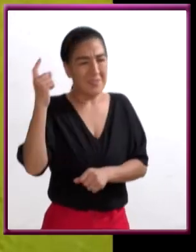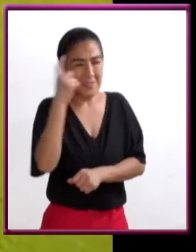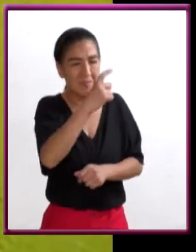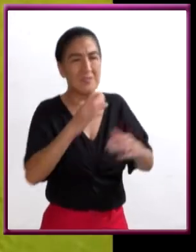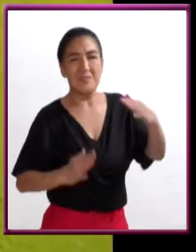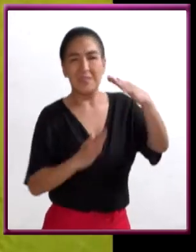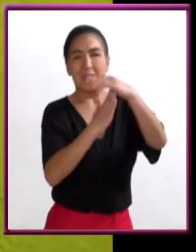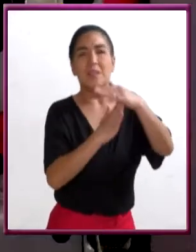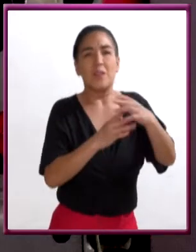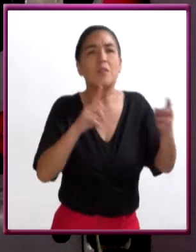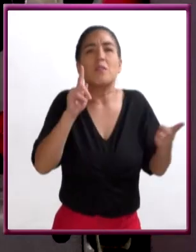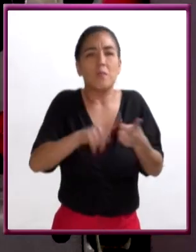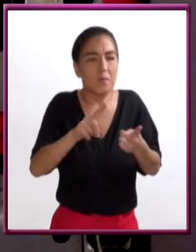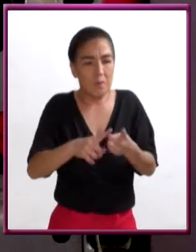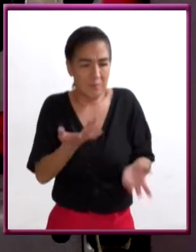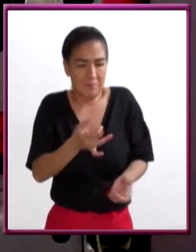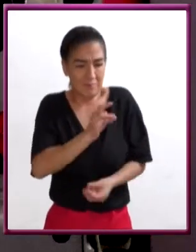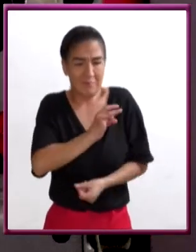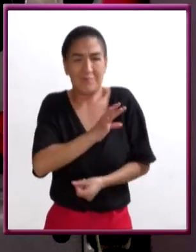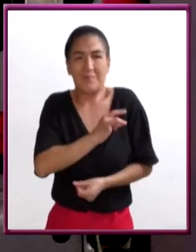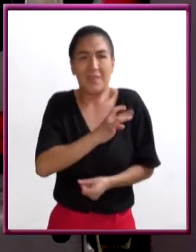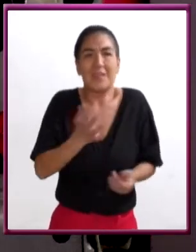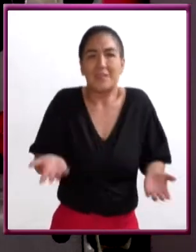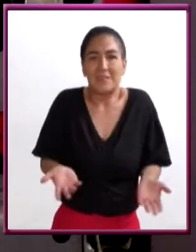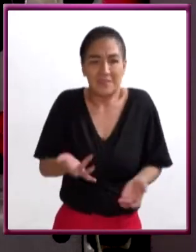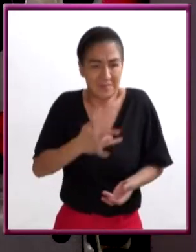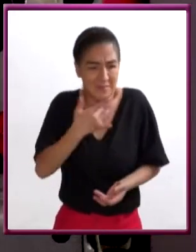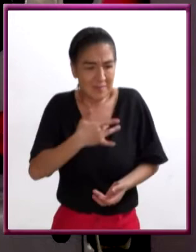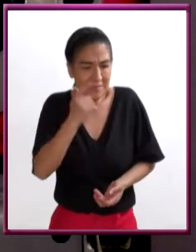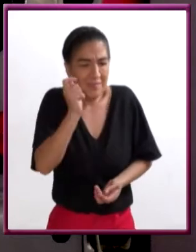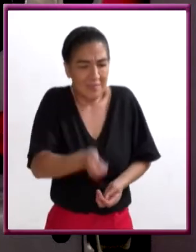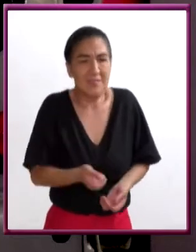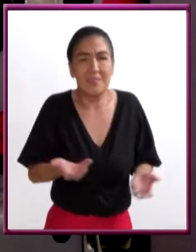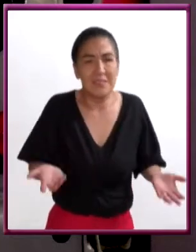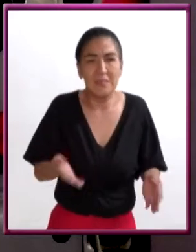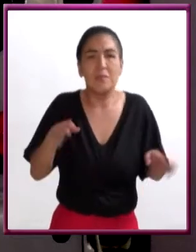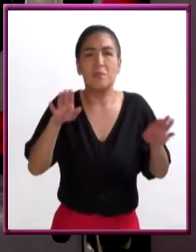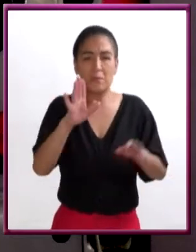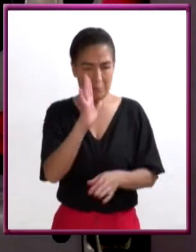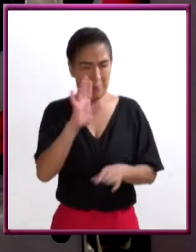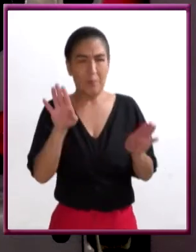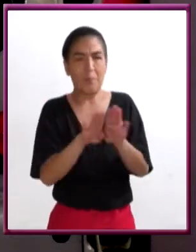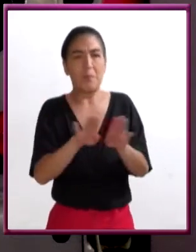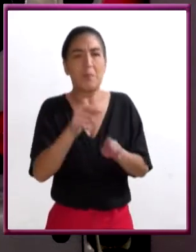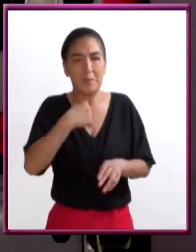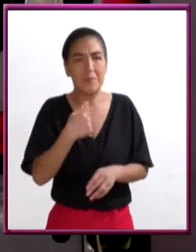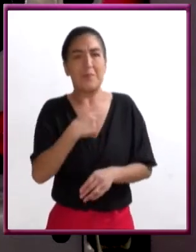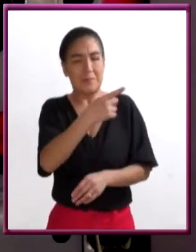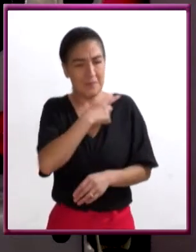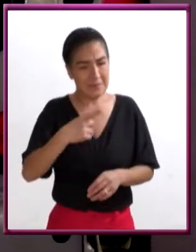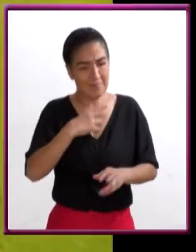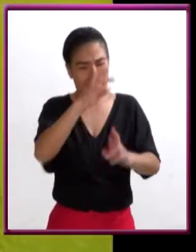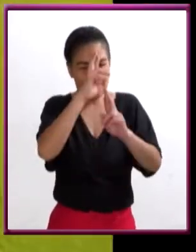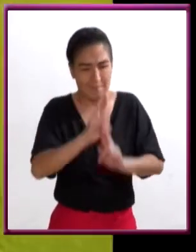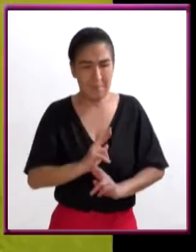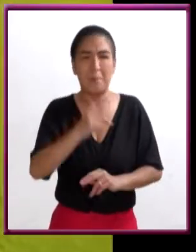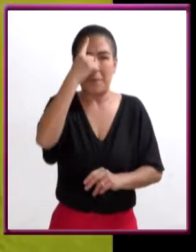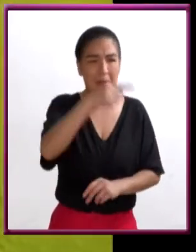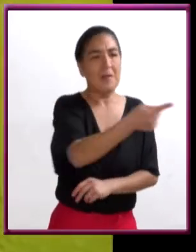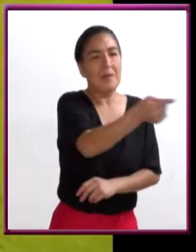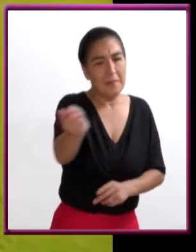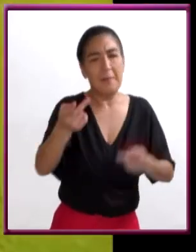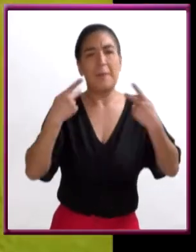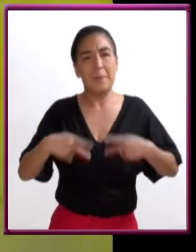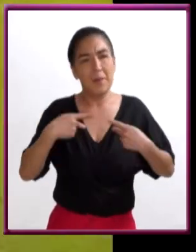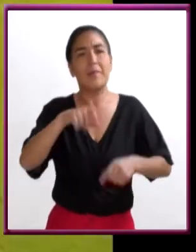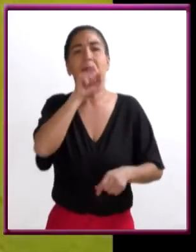límites, en dónde están nuestros miedos, ¿no? Y por qué no podemos hacernos respetar, ¿sí?